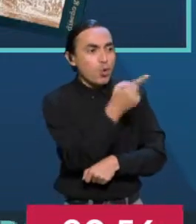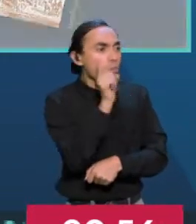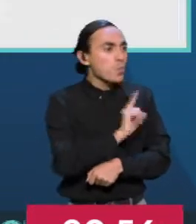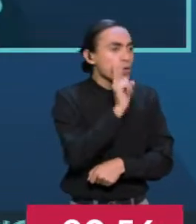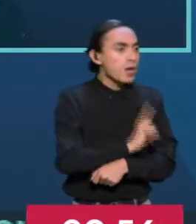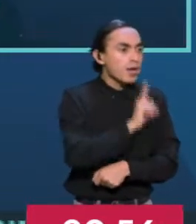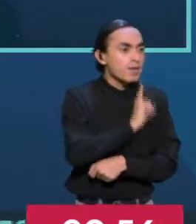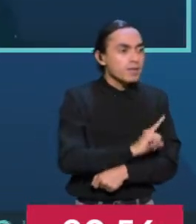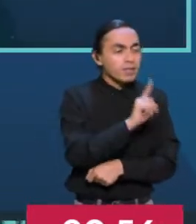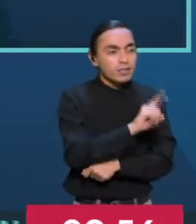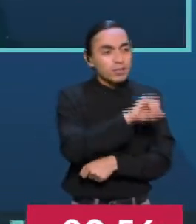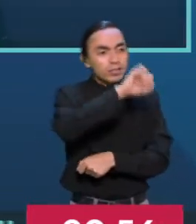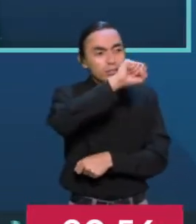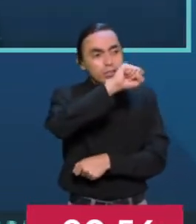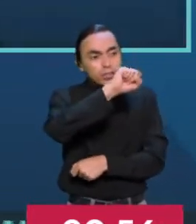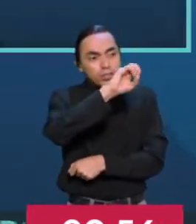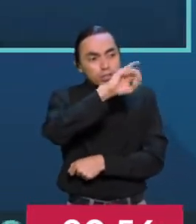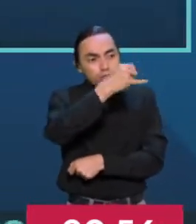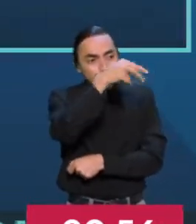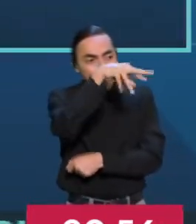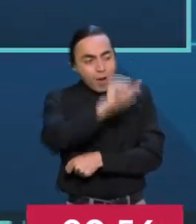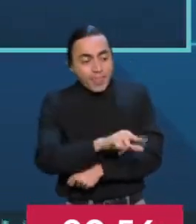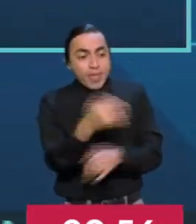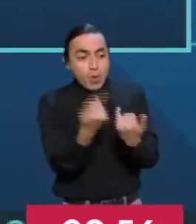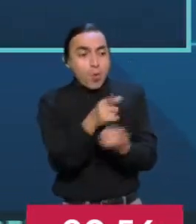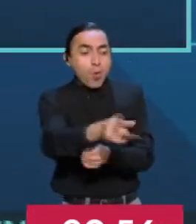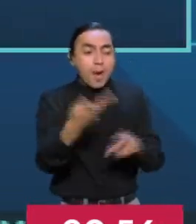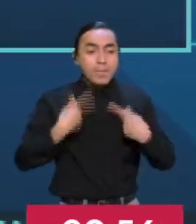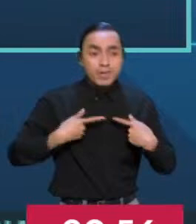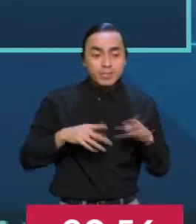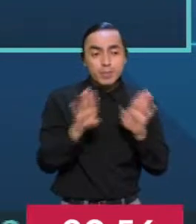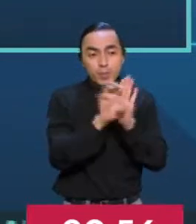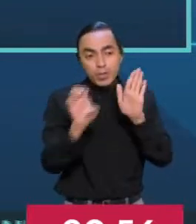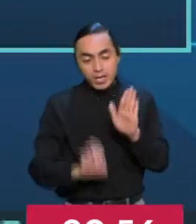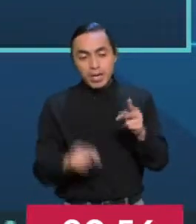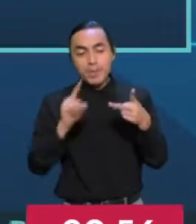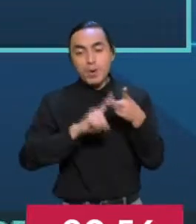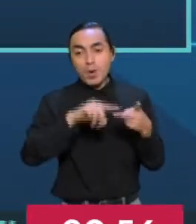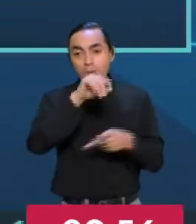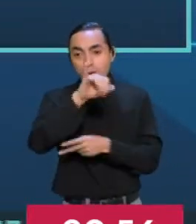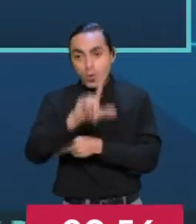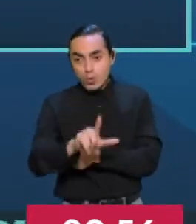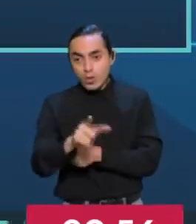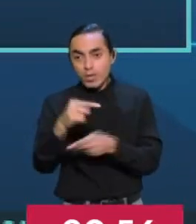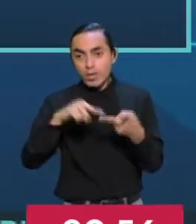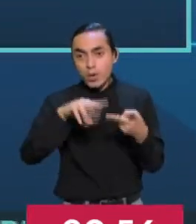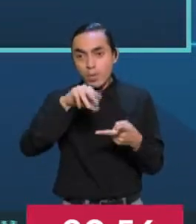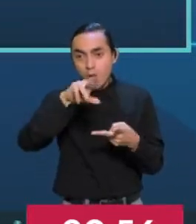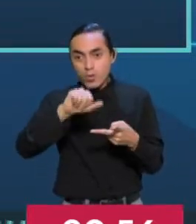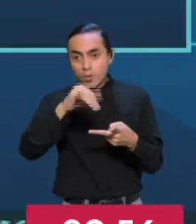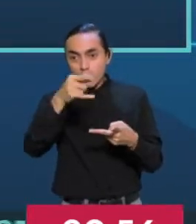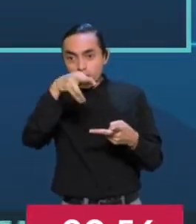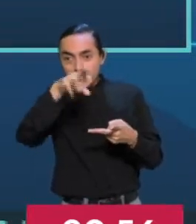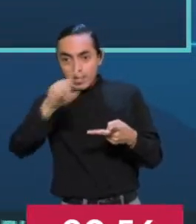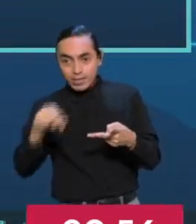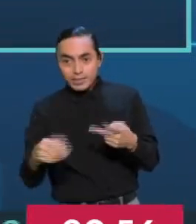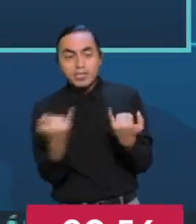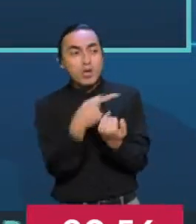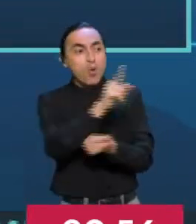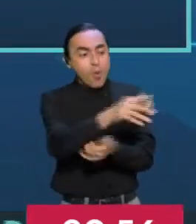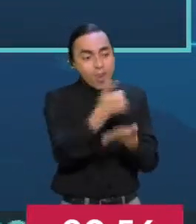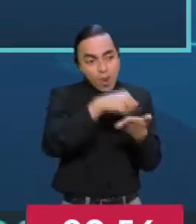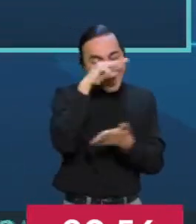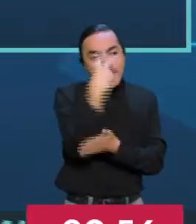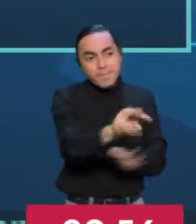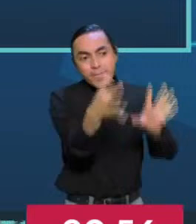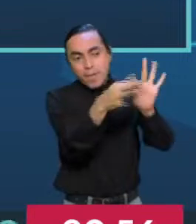es muy interesante su historia, pero también van a estar personajes como Manuel Acuña o como Manuel Gutiérrez Nájera, que también fue cronista de la Ciudad de